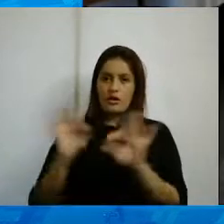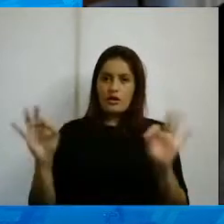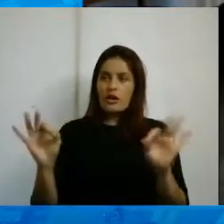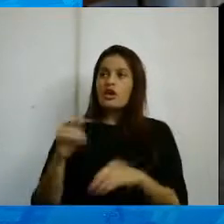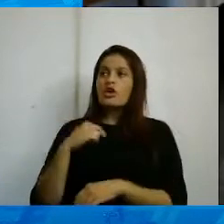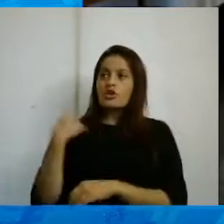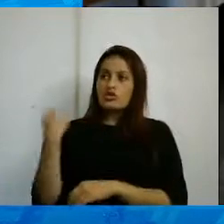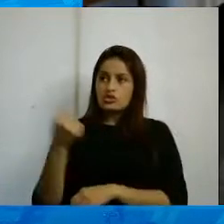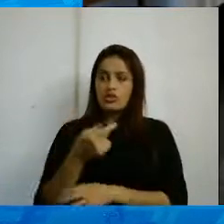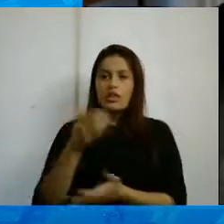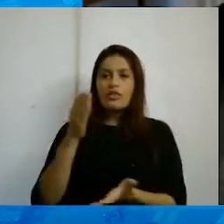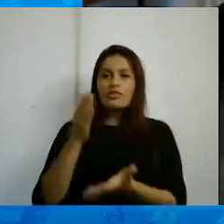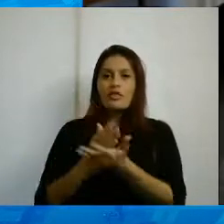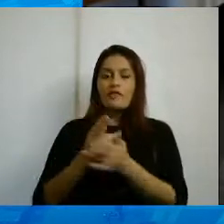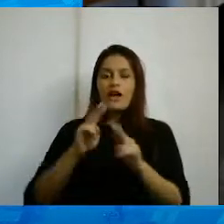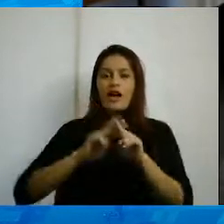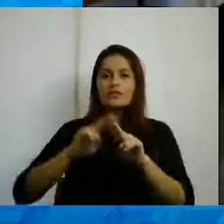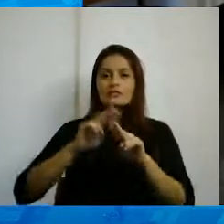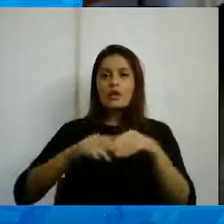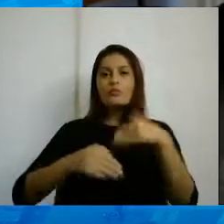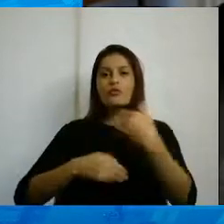que iniciar un proceso